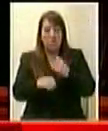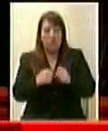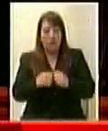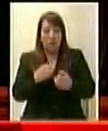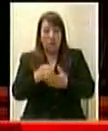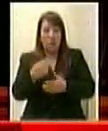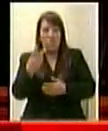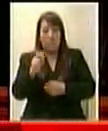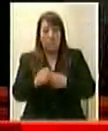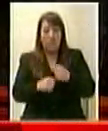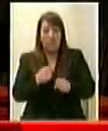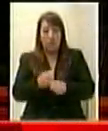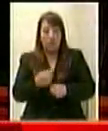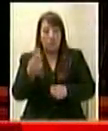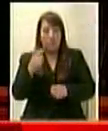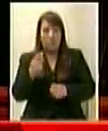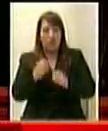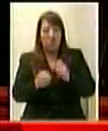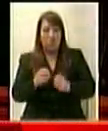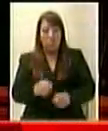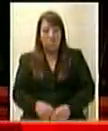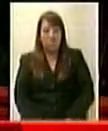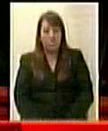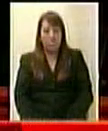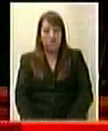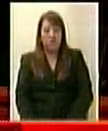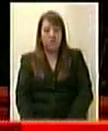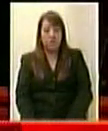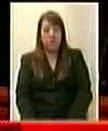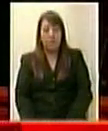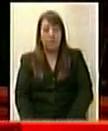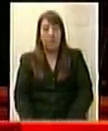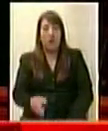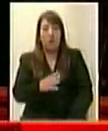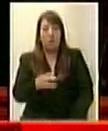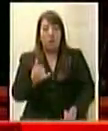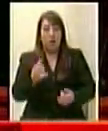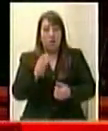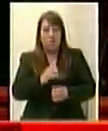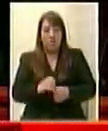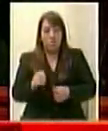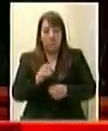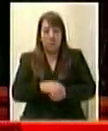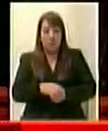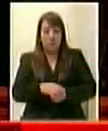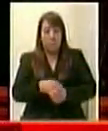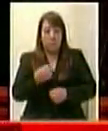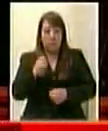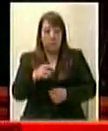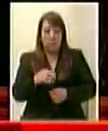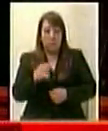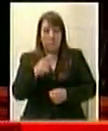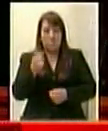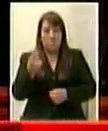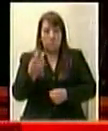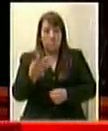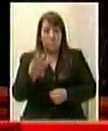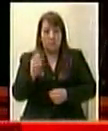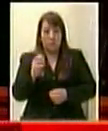destinó 20 años para esta reparación. En el gobierno presente de Ollantumala ha destinado